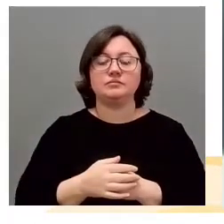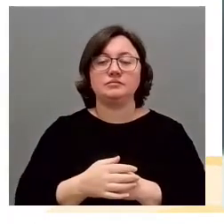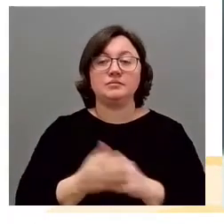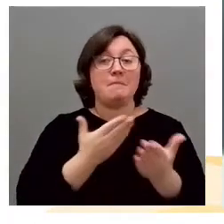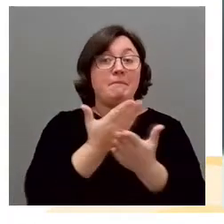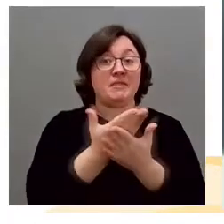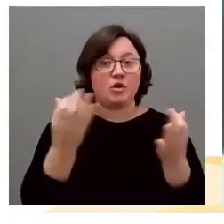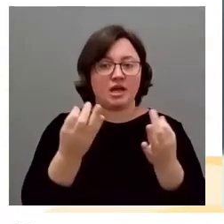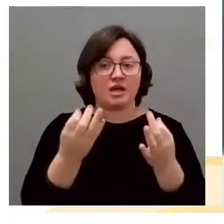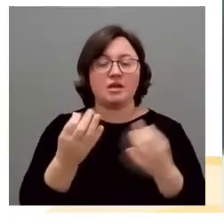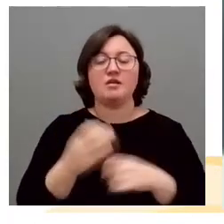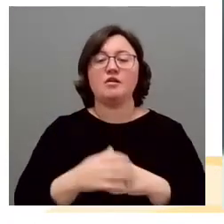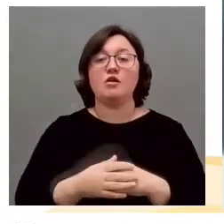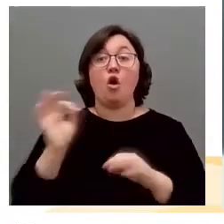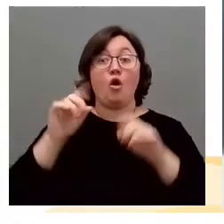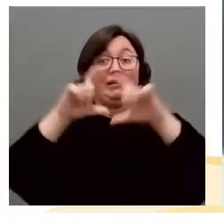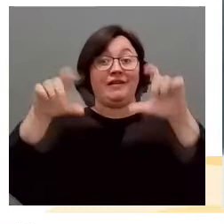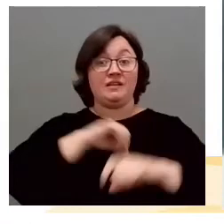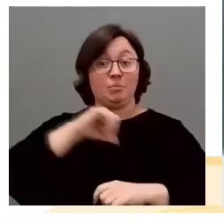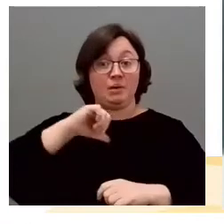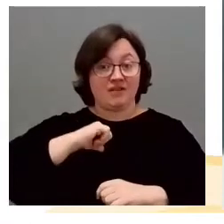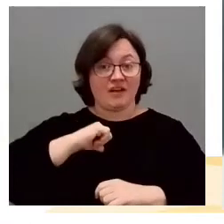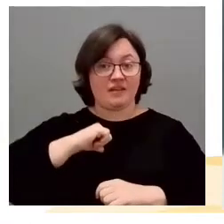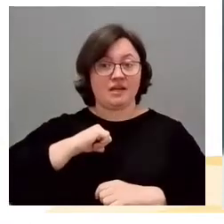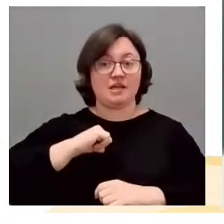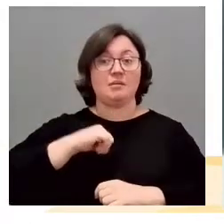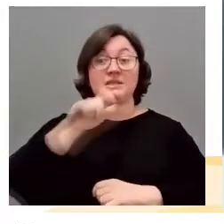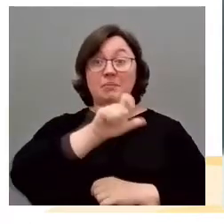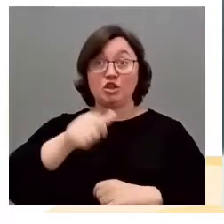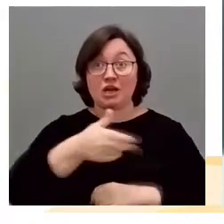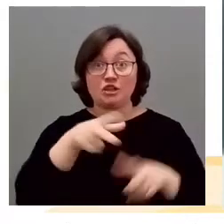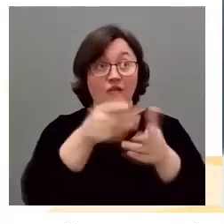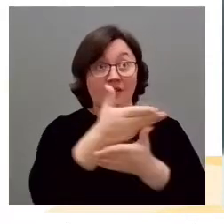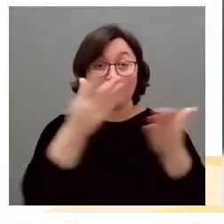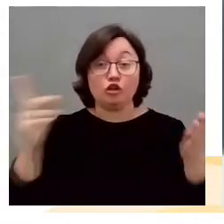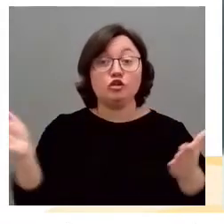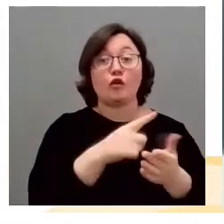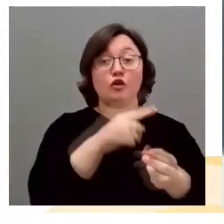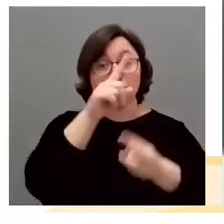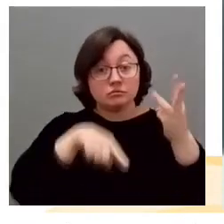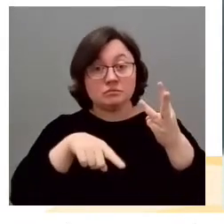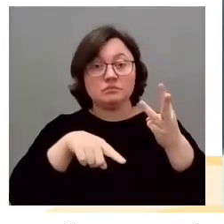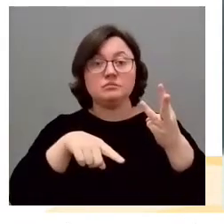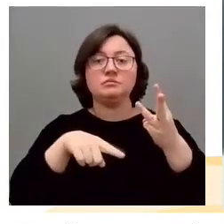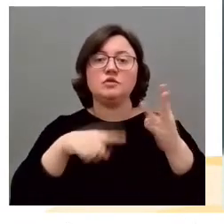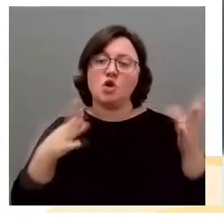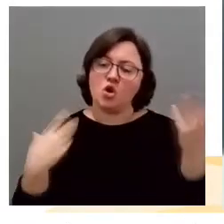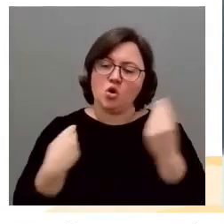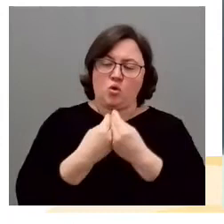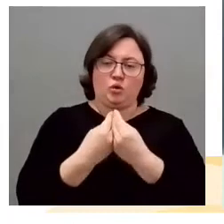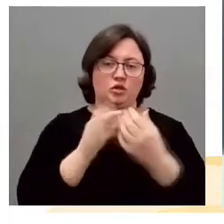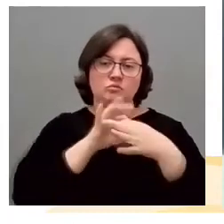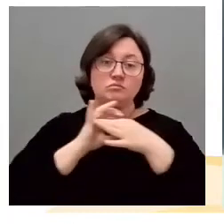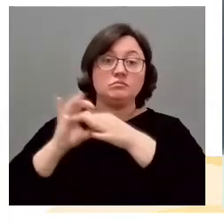a entidades privadas y a todas las personas que se unan con